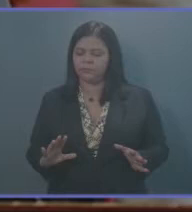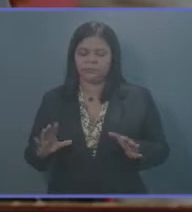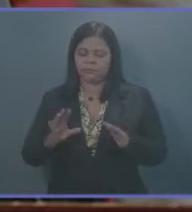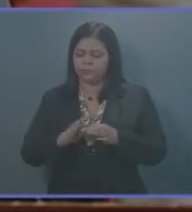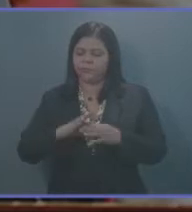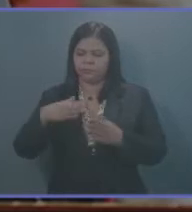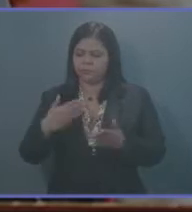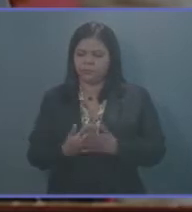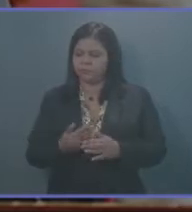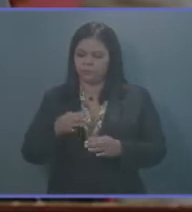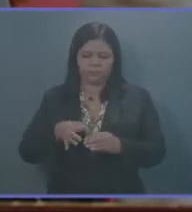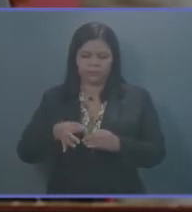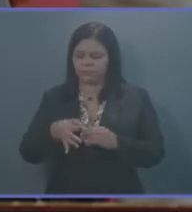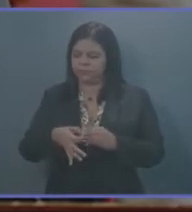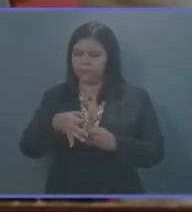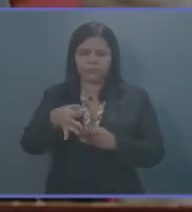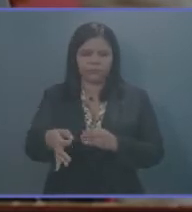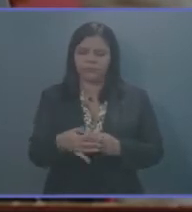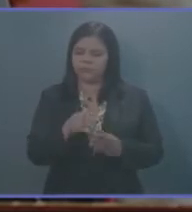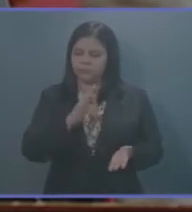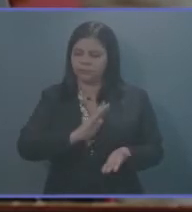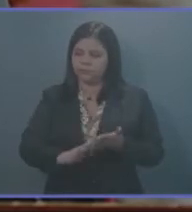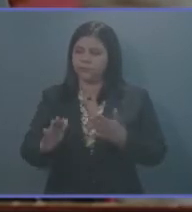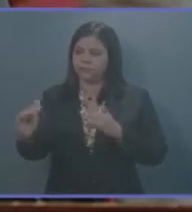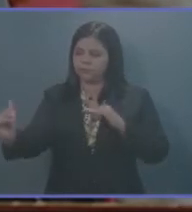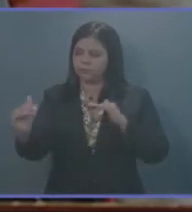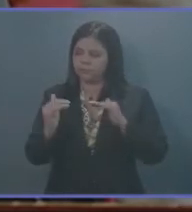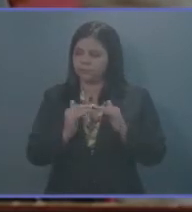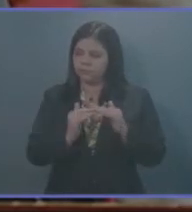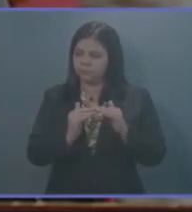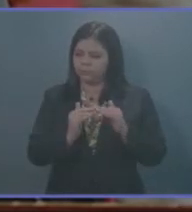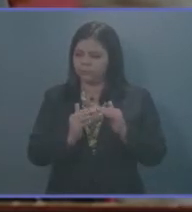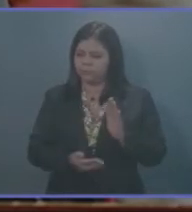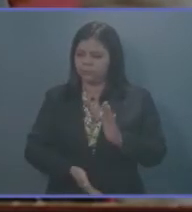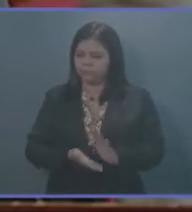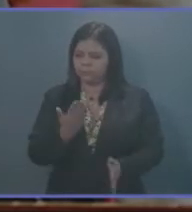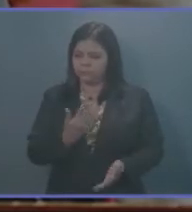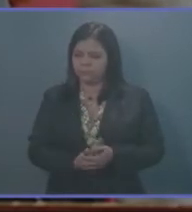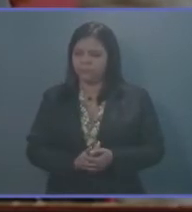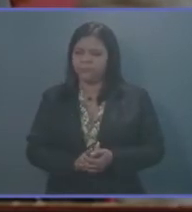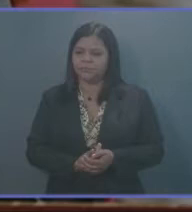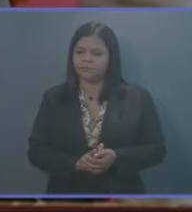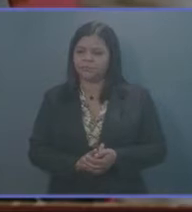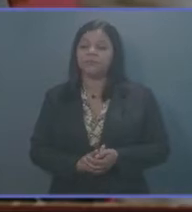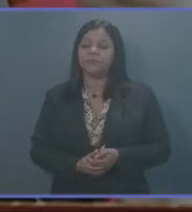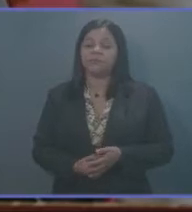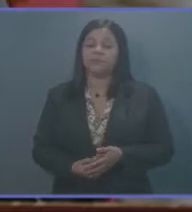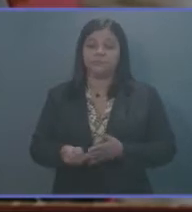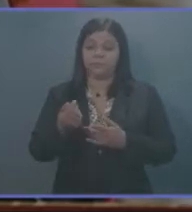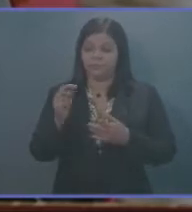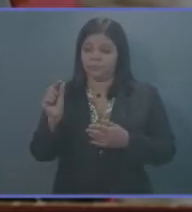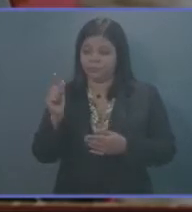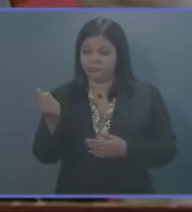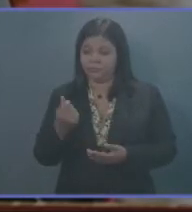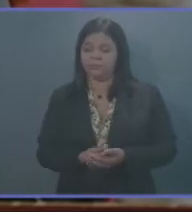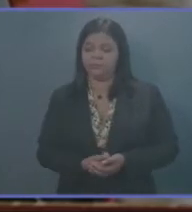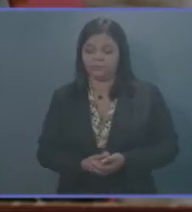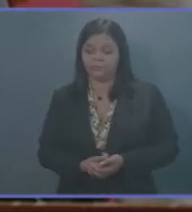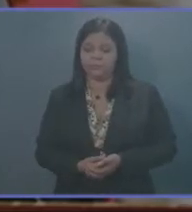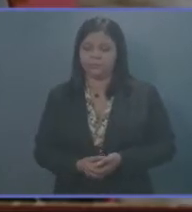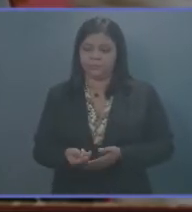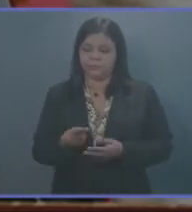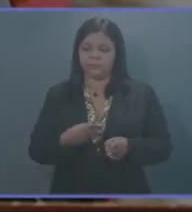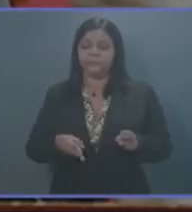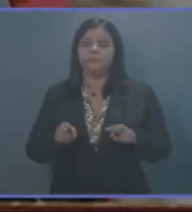forma consecutiva y en lo posible iguales hasta la total cancelación del préstamo.